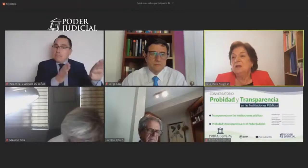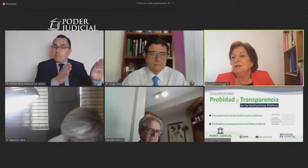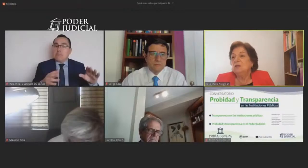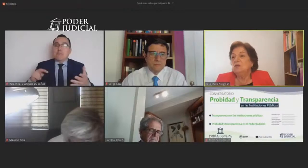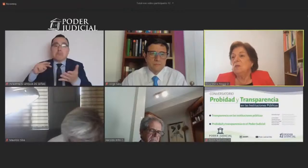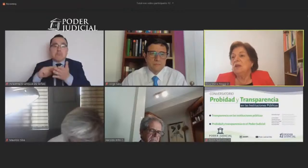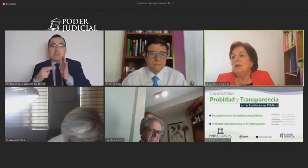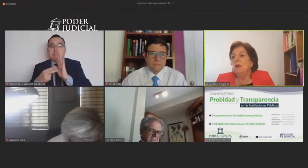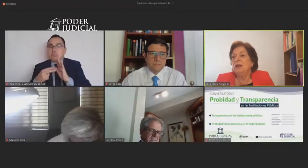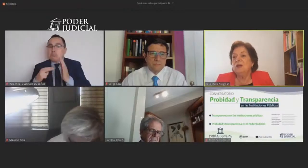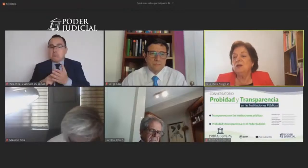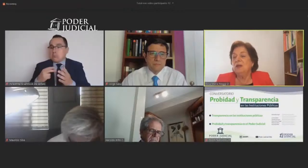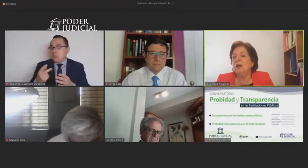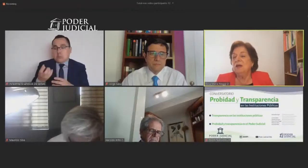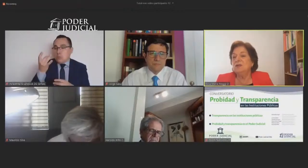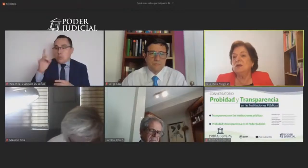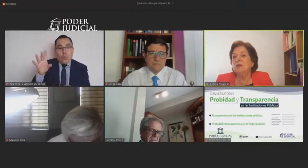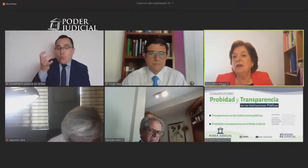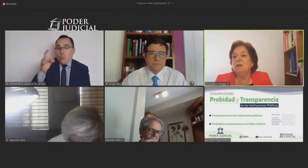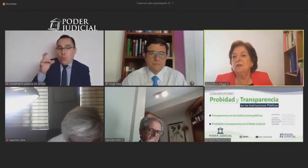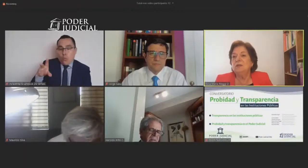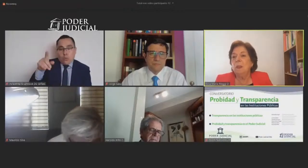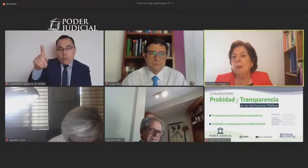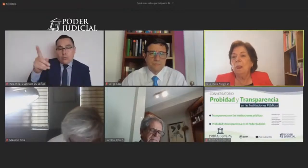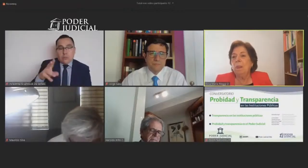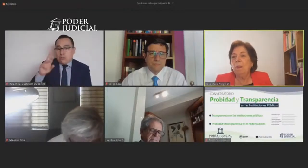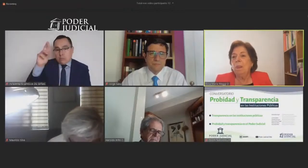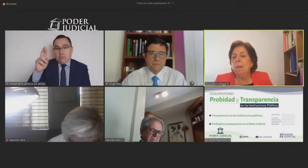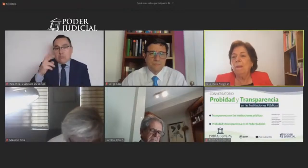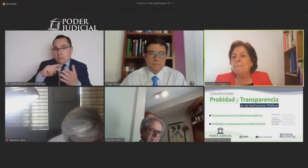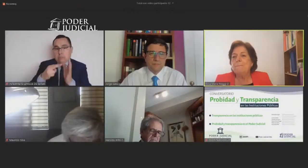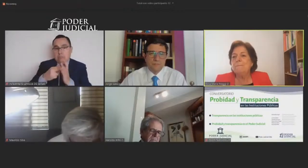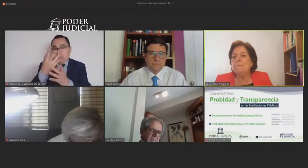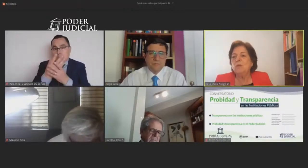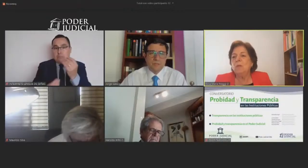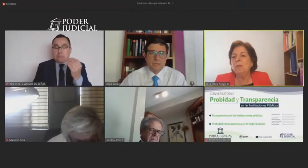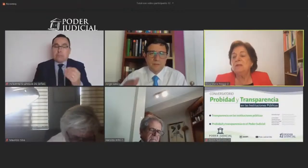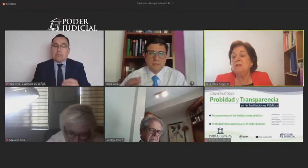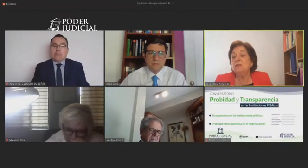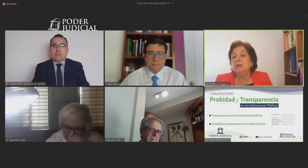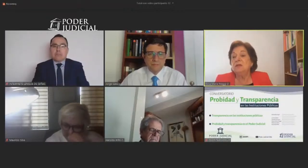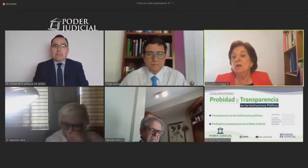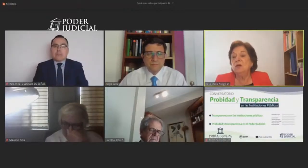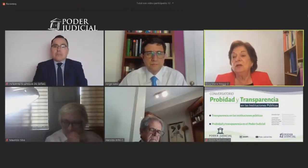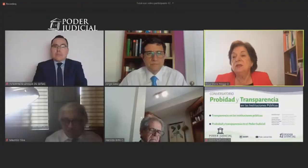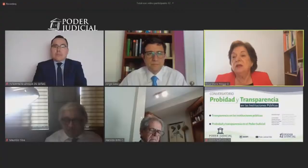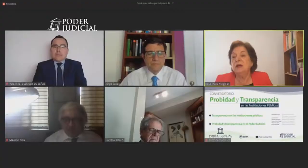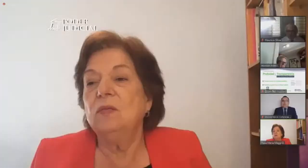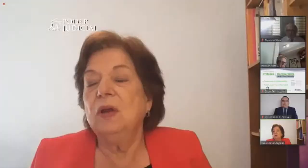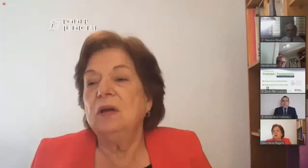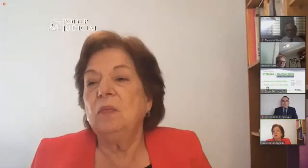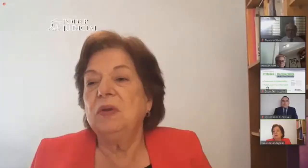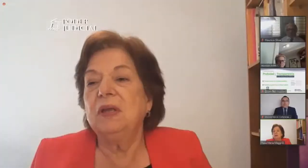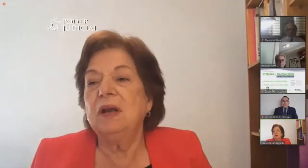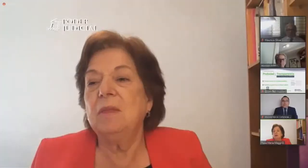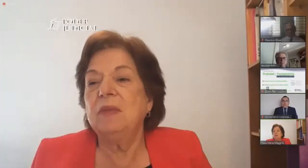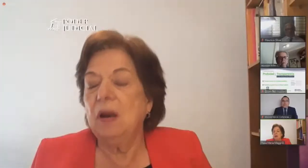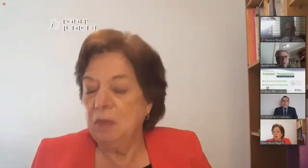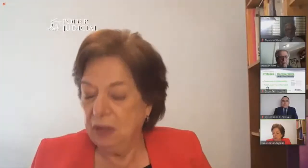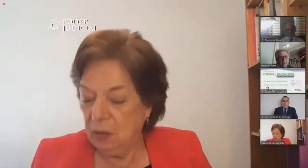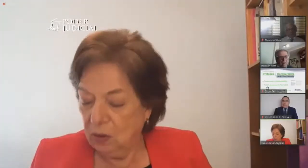alguna situación particular que ellos tengan que resolver, ¿no? No me parece, no sé si Aroldo tendrá alguna